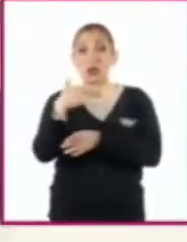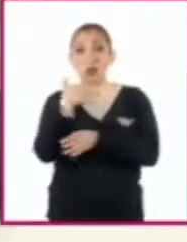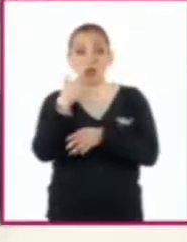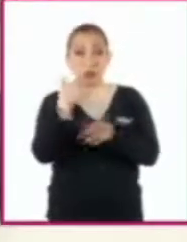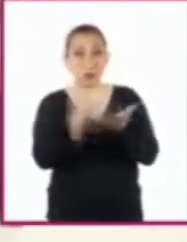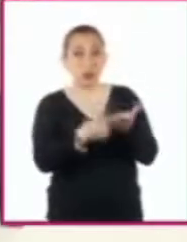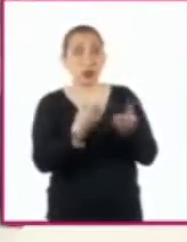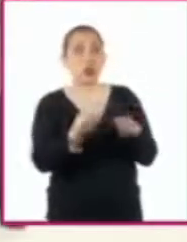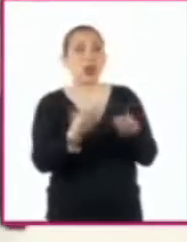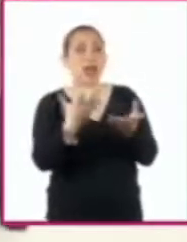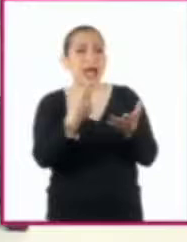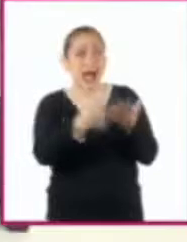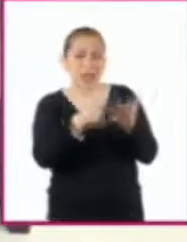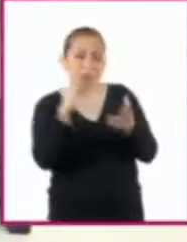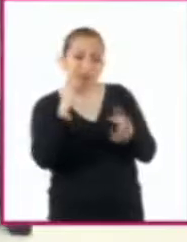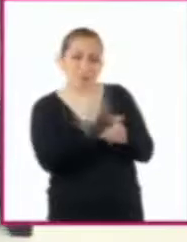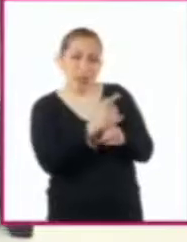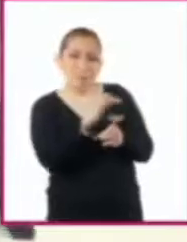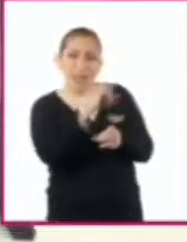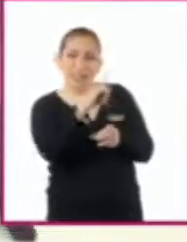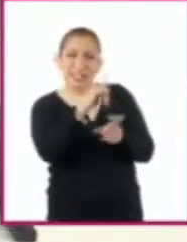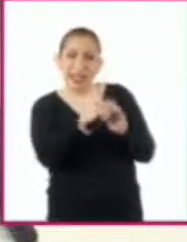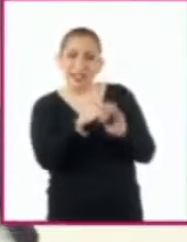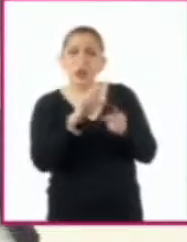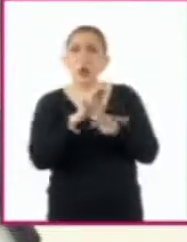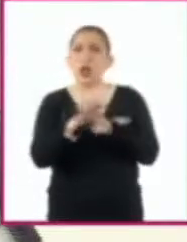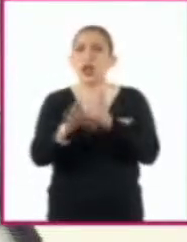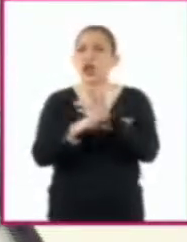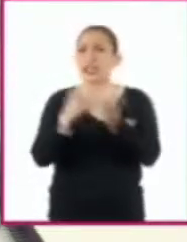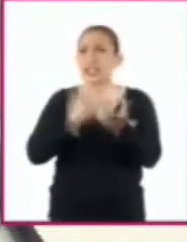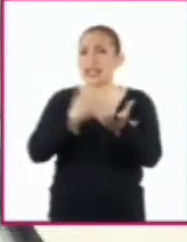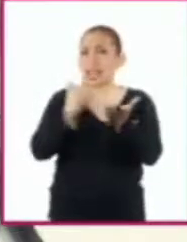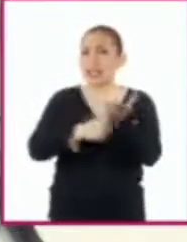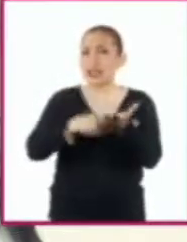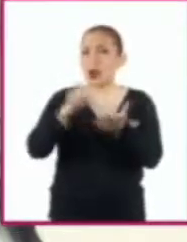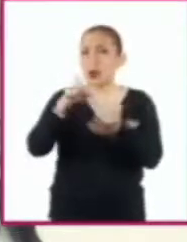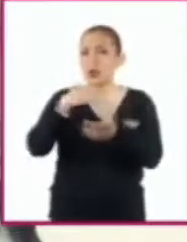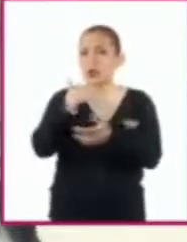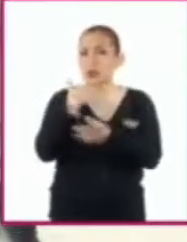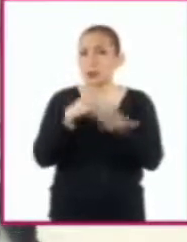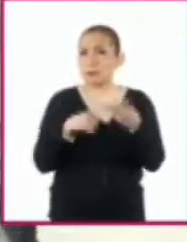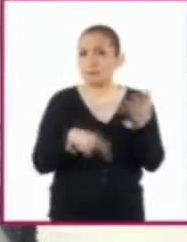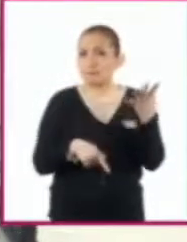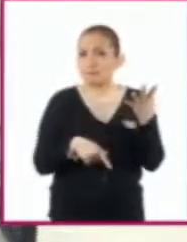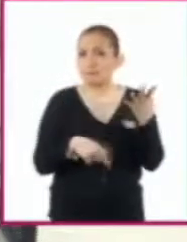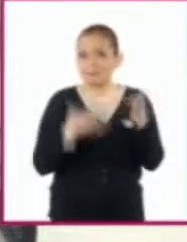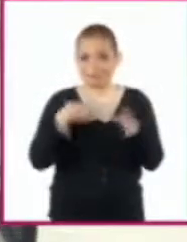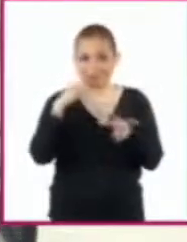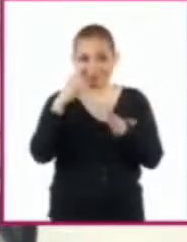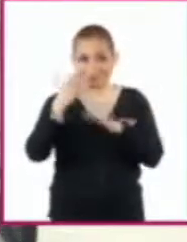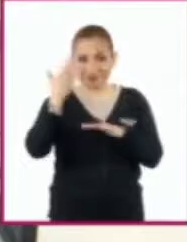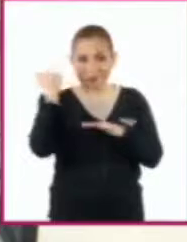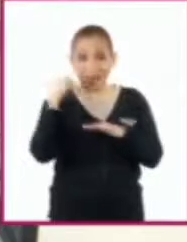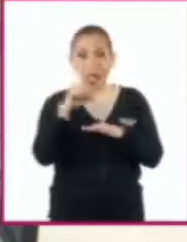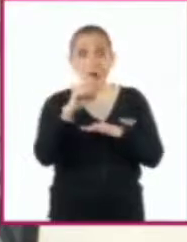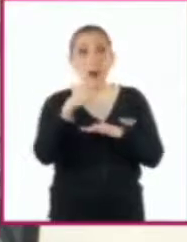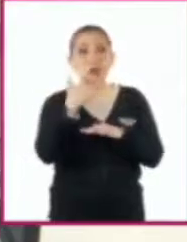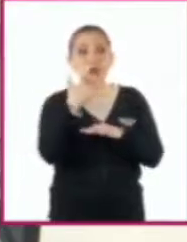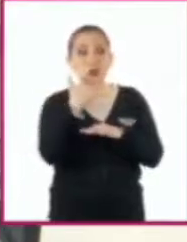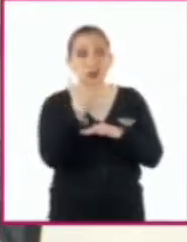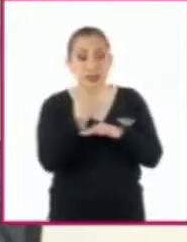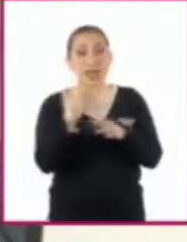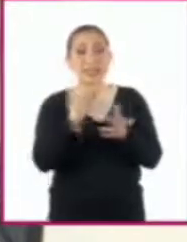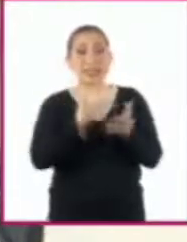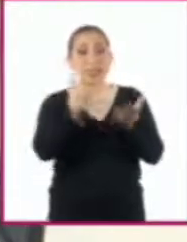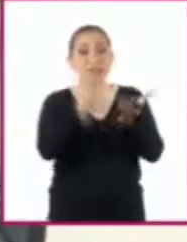residuales, ¿qué tipo de mezcla identificaron? ¿Cuáles son los componentes de las aguas residuales? Como observamos, las aguas residuales